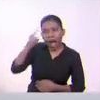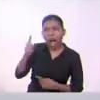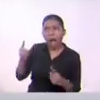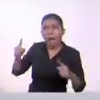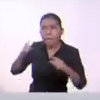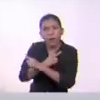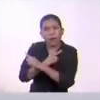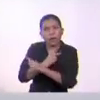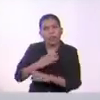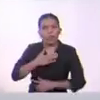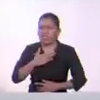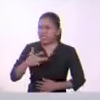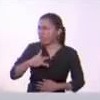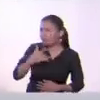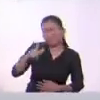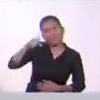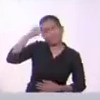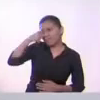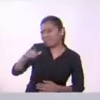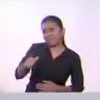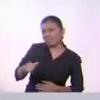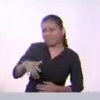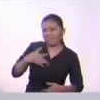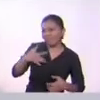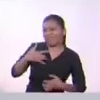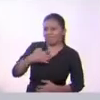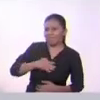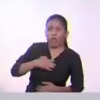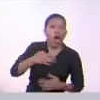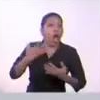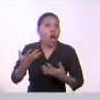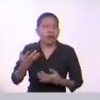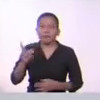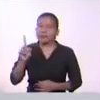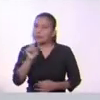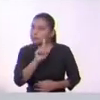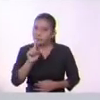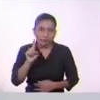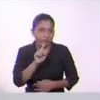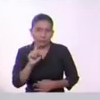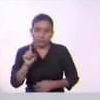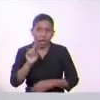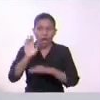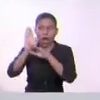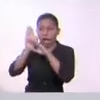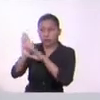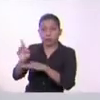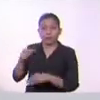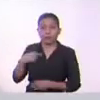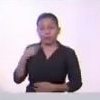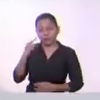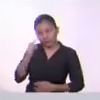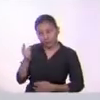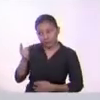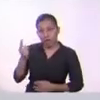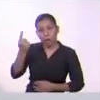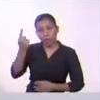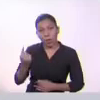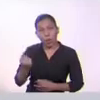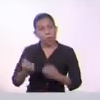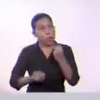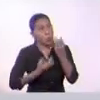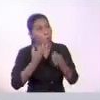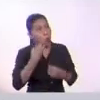debe interponer sus sentimientos o prejuicios sobre lo que está oyendo que le está resolviendo